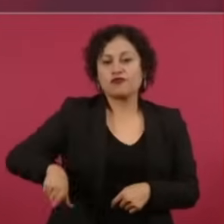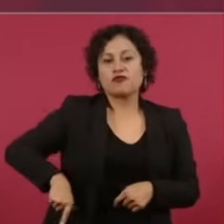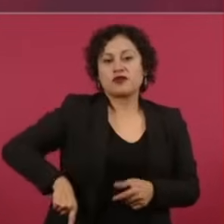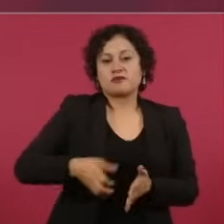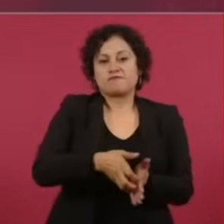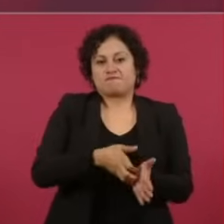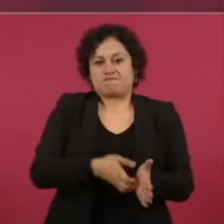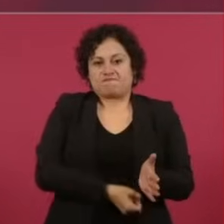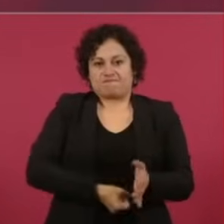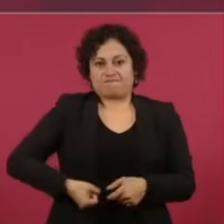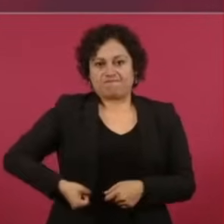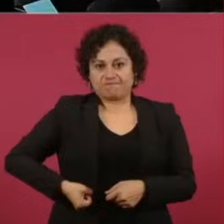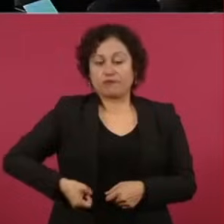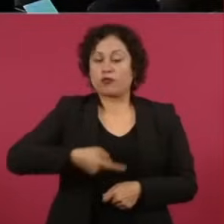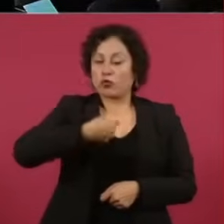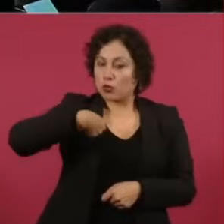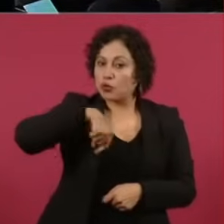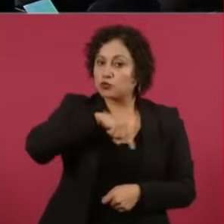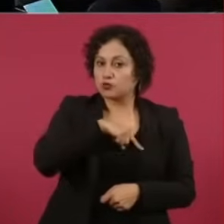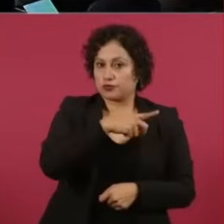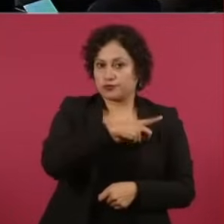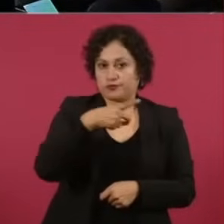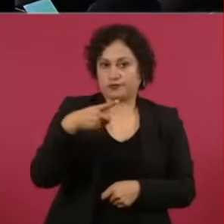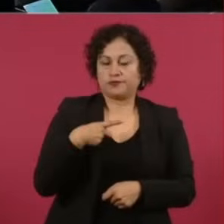Que el gobierno